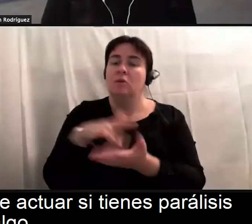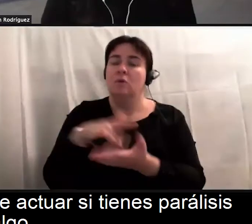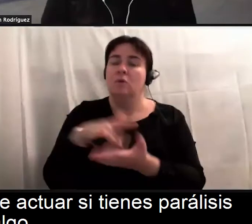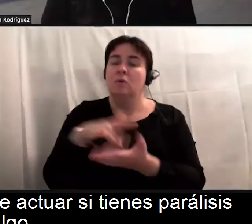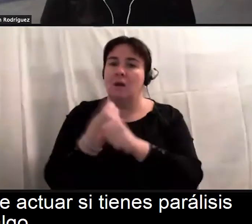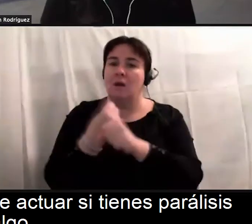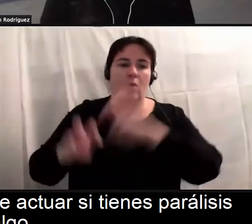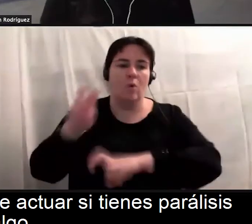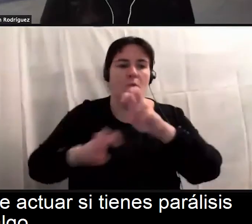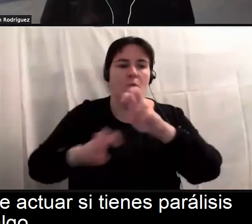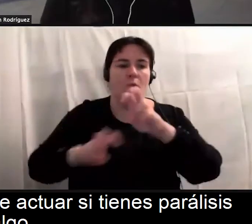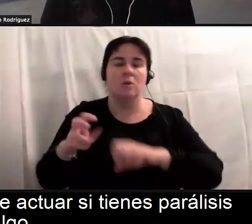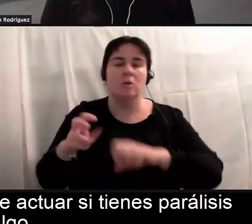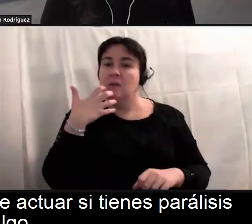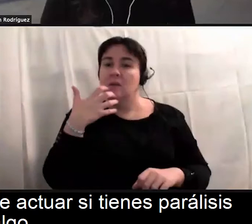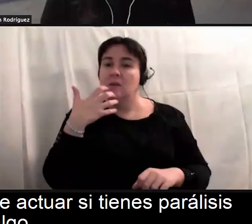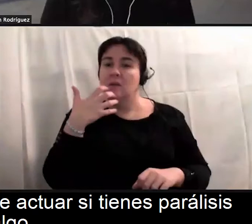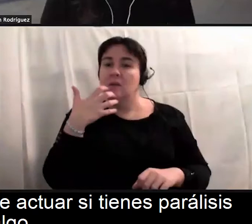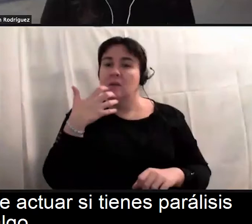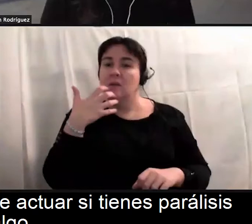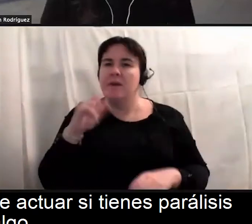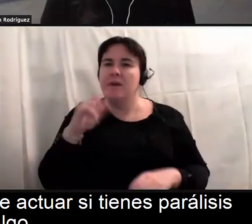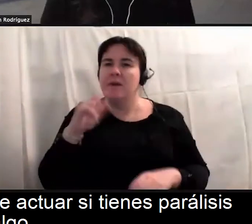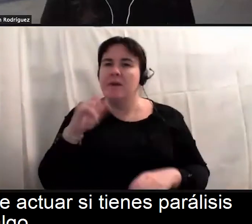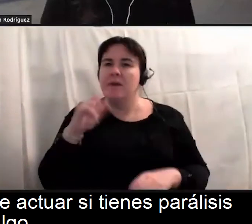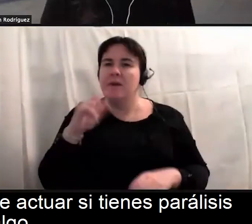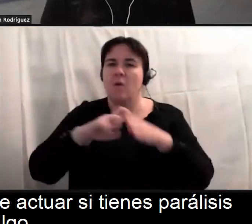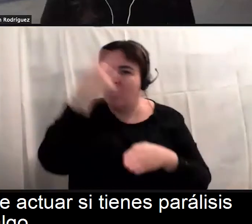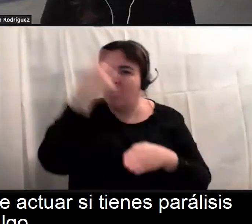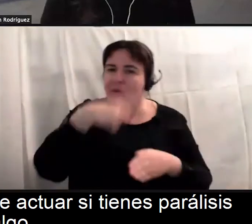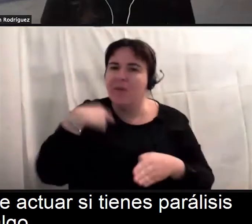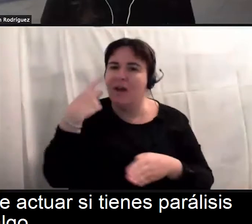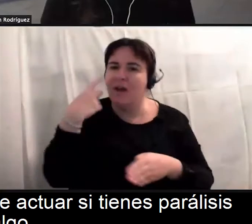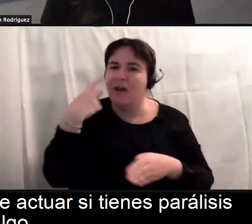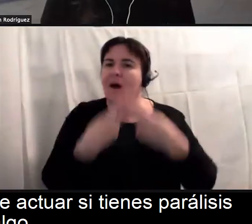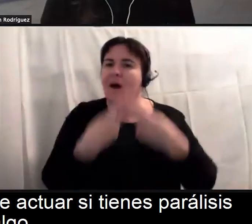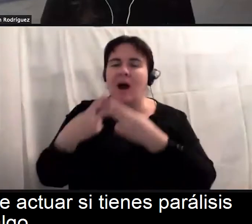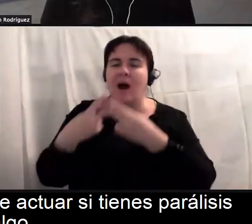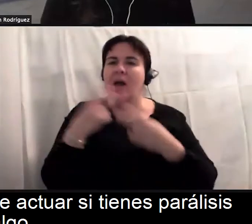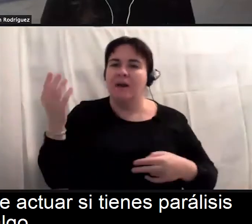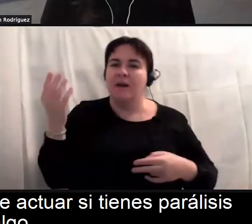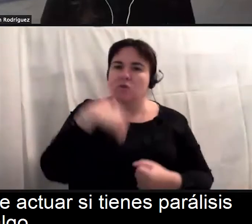que no es estandarizada o tienes un tipo de